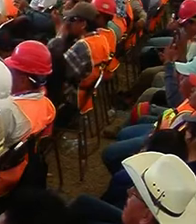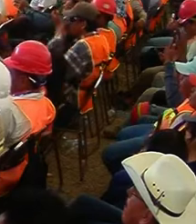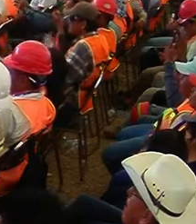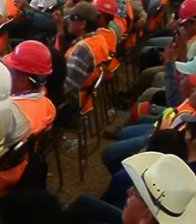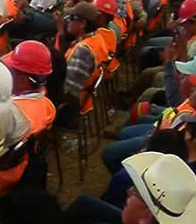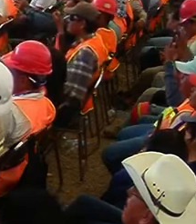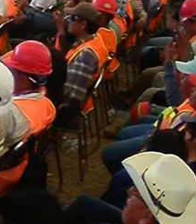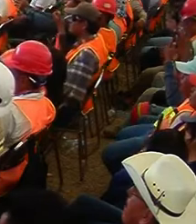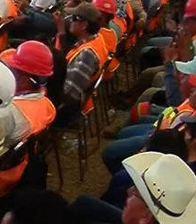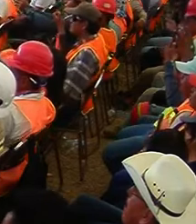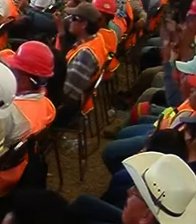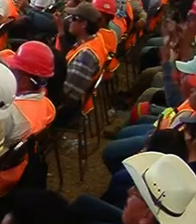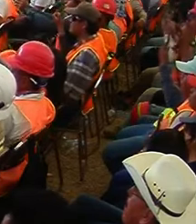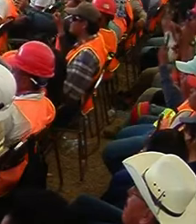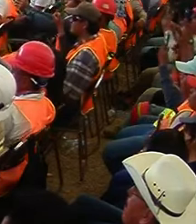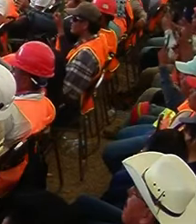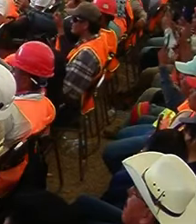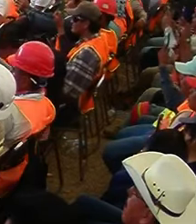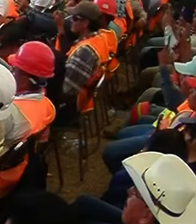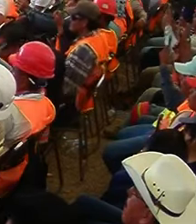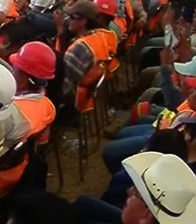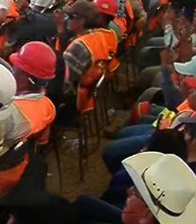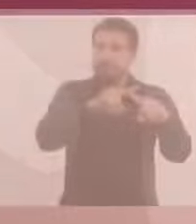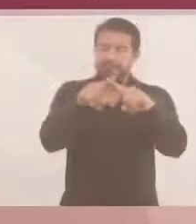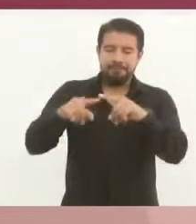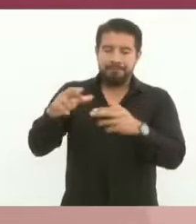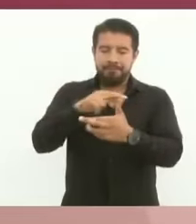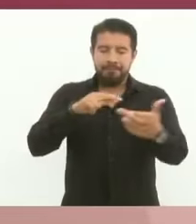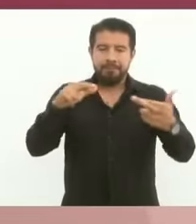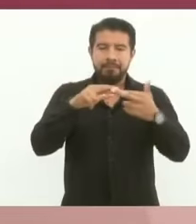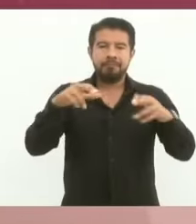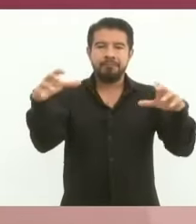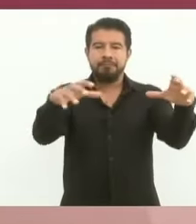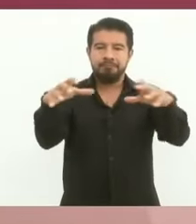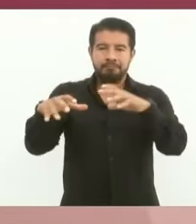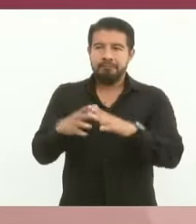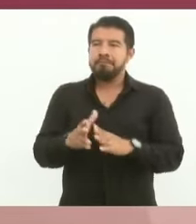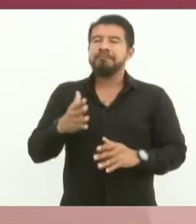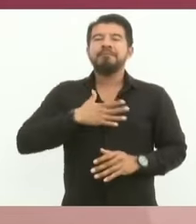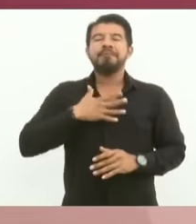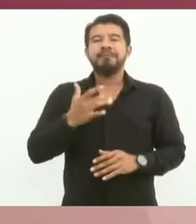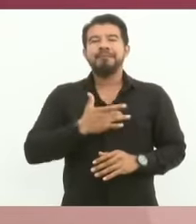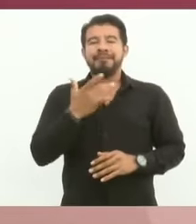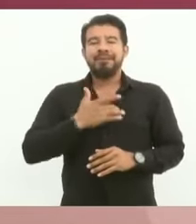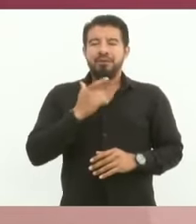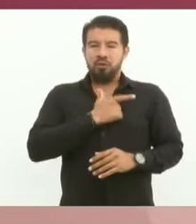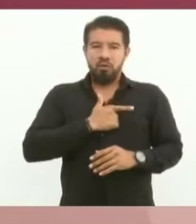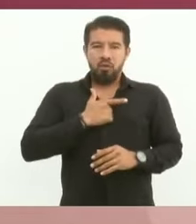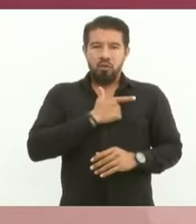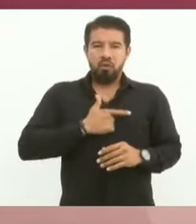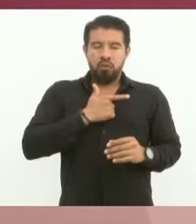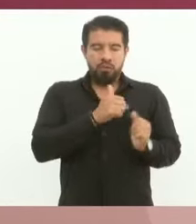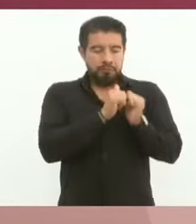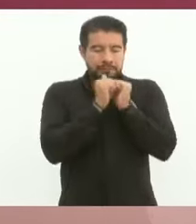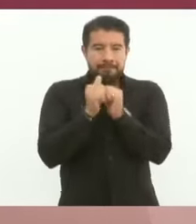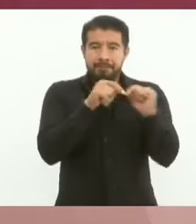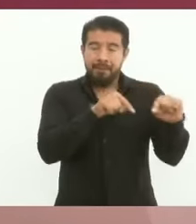esta región del estado de Chiapas. Me da mucho gusto estar aquí. Recuerdo